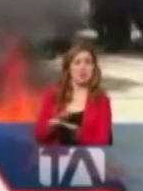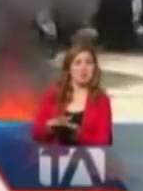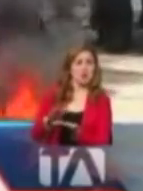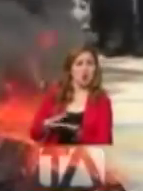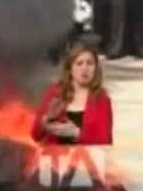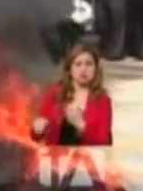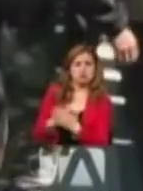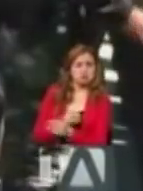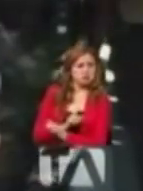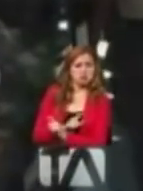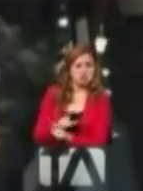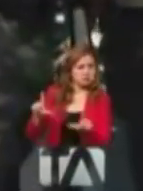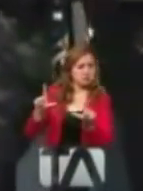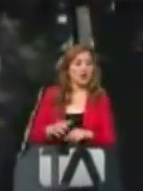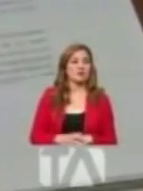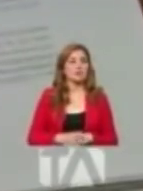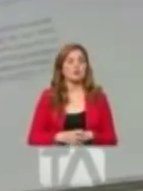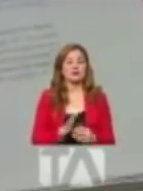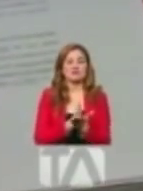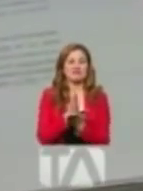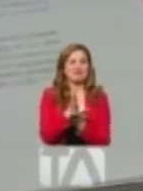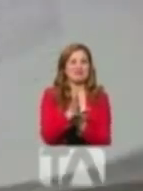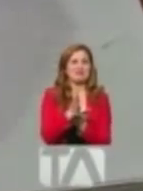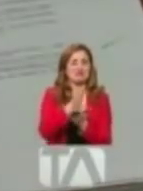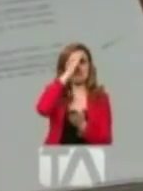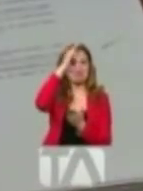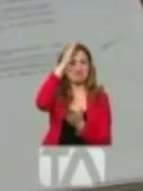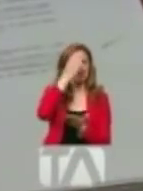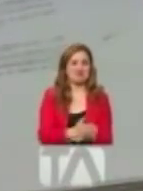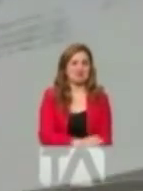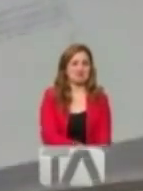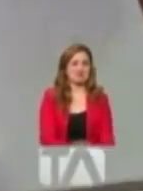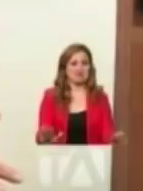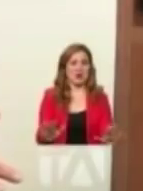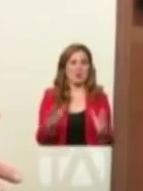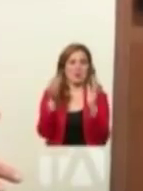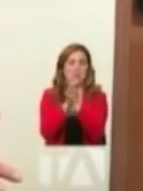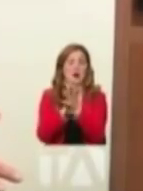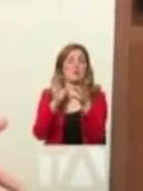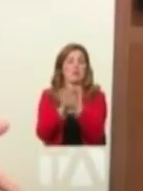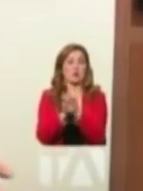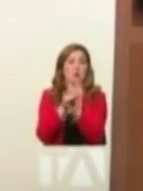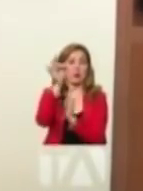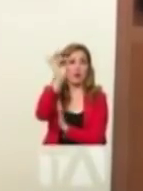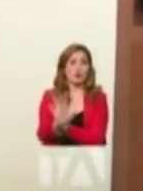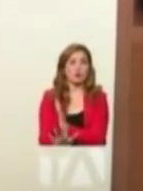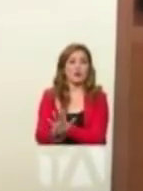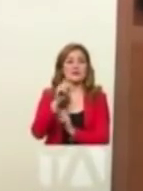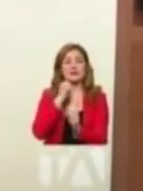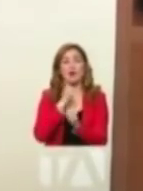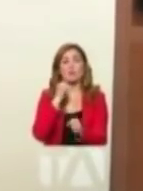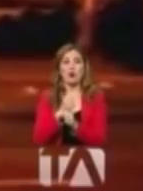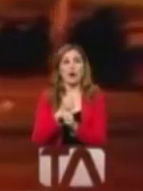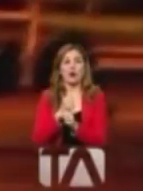indulto. El 30S le dejó sin carrera, su matrimonio acabó y aún sin empleo debe presentarse periódicamente en